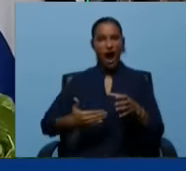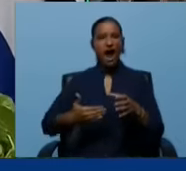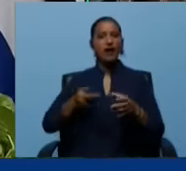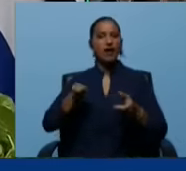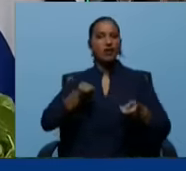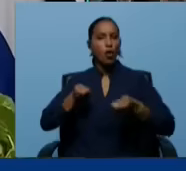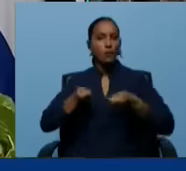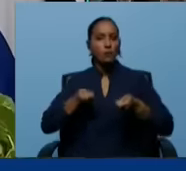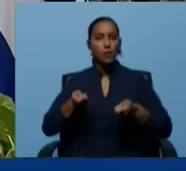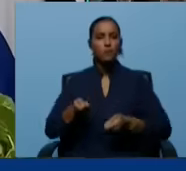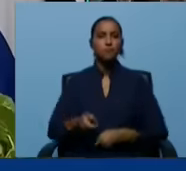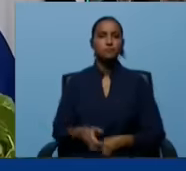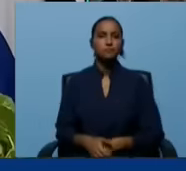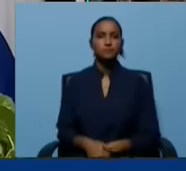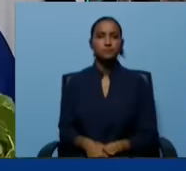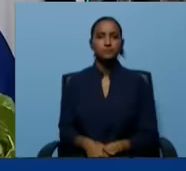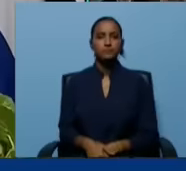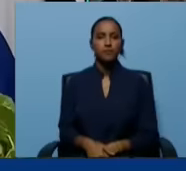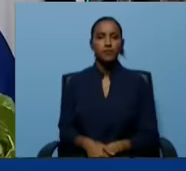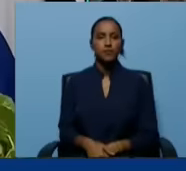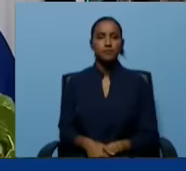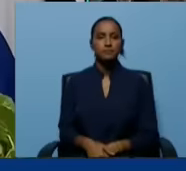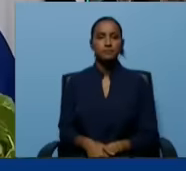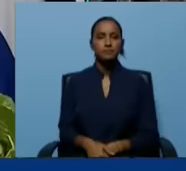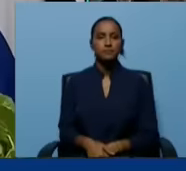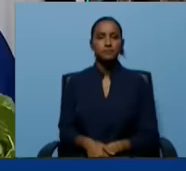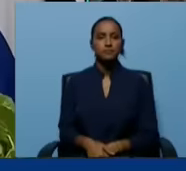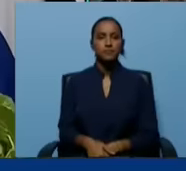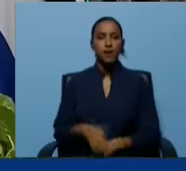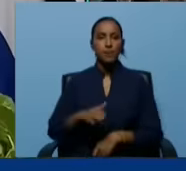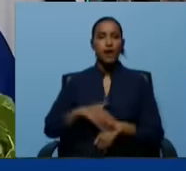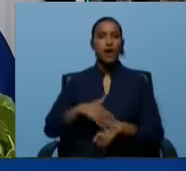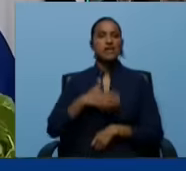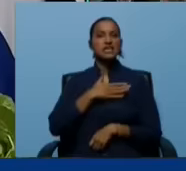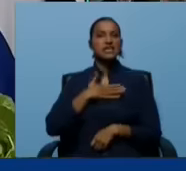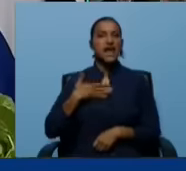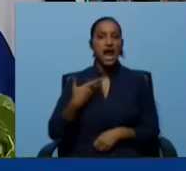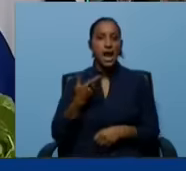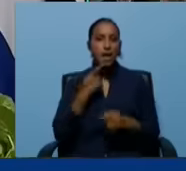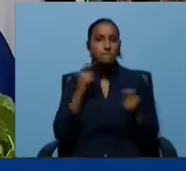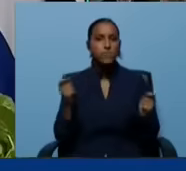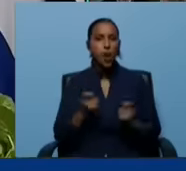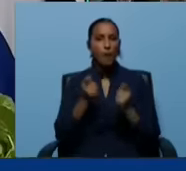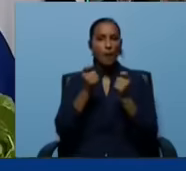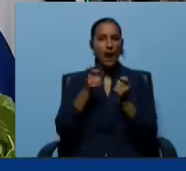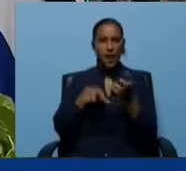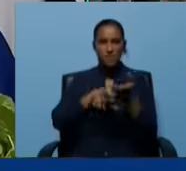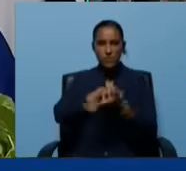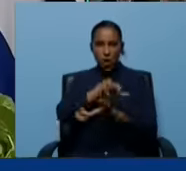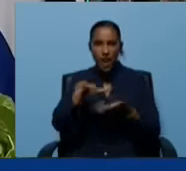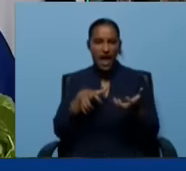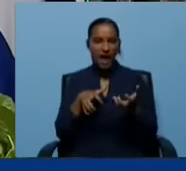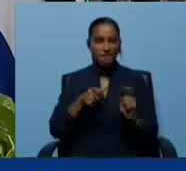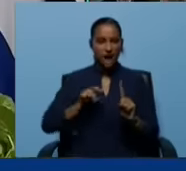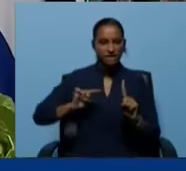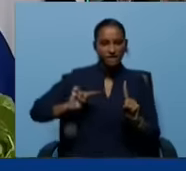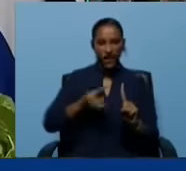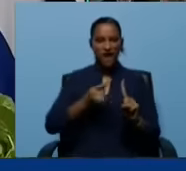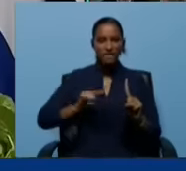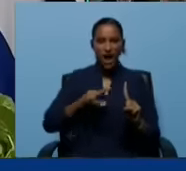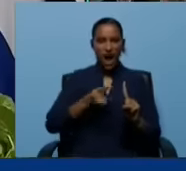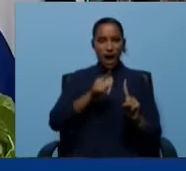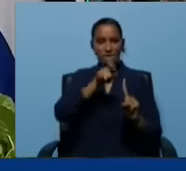los que promueven prácticas fascistas para hacer realidad ese dominio.